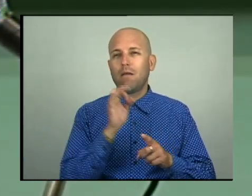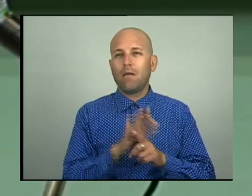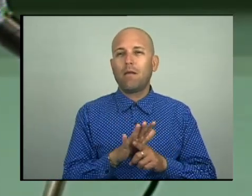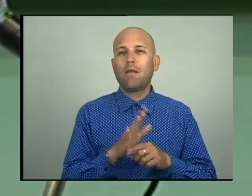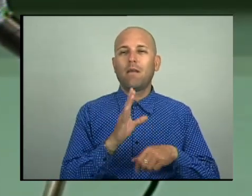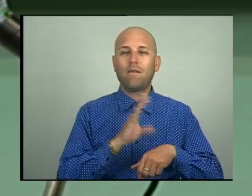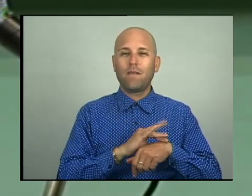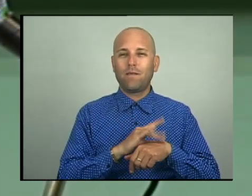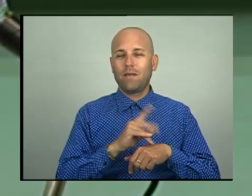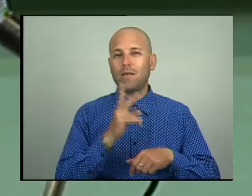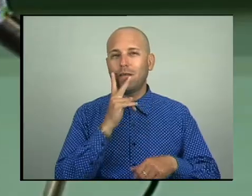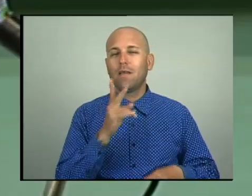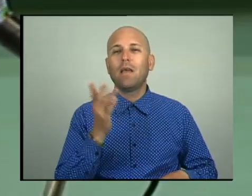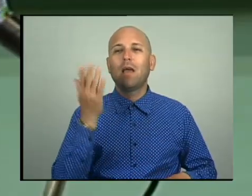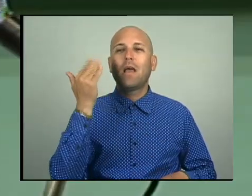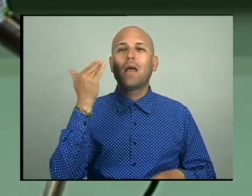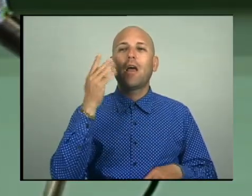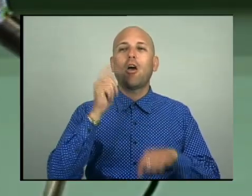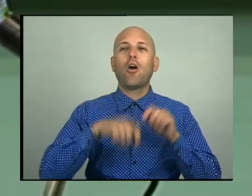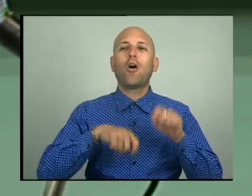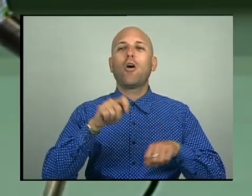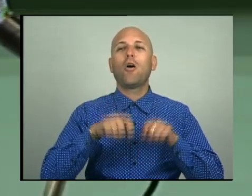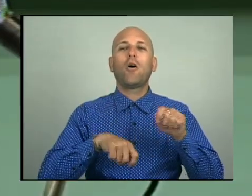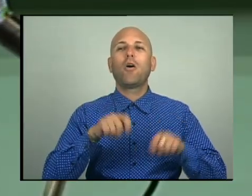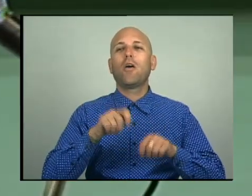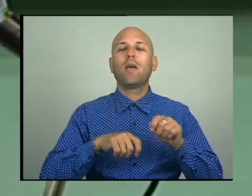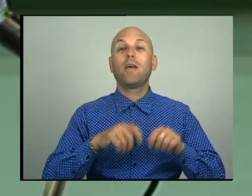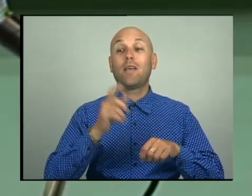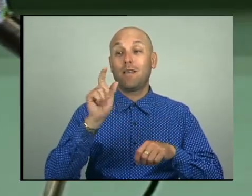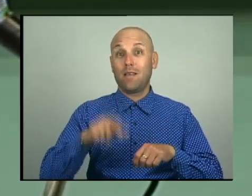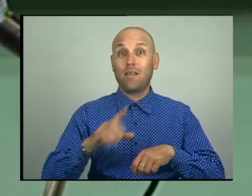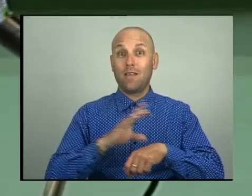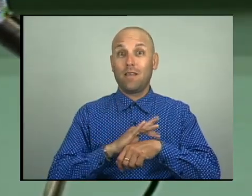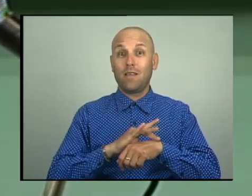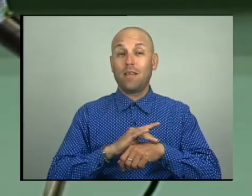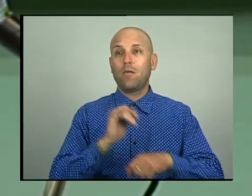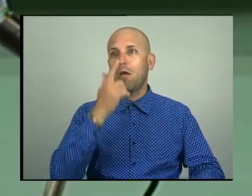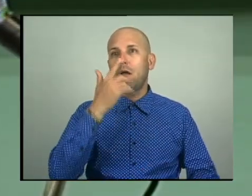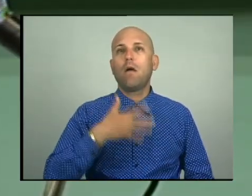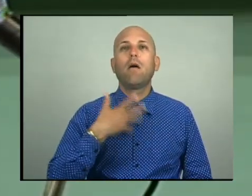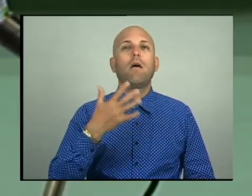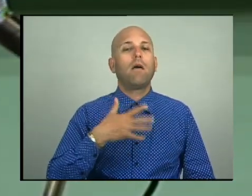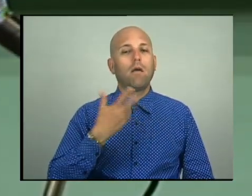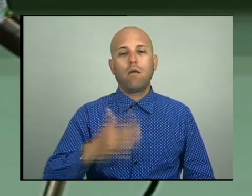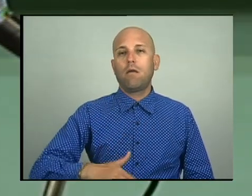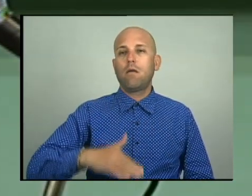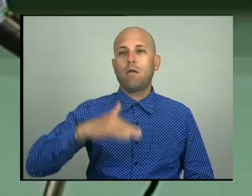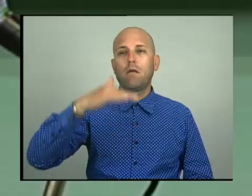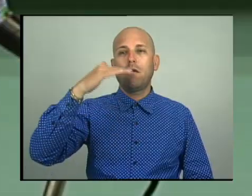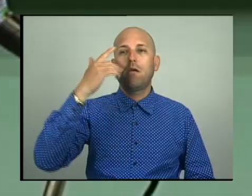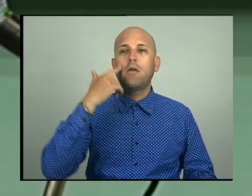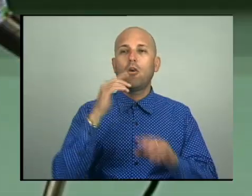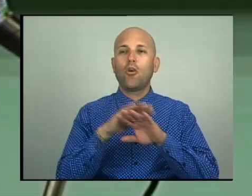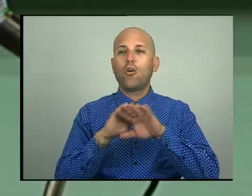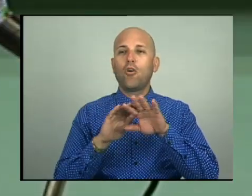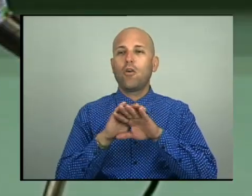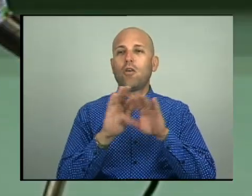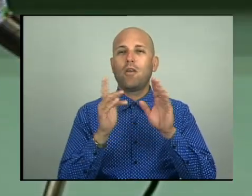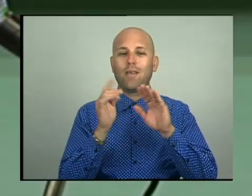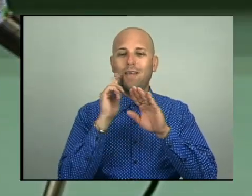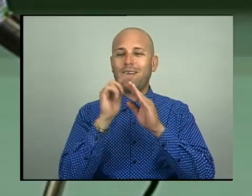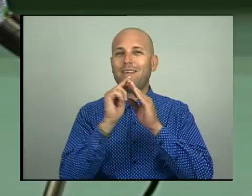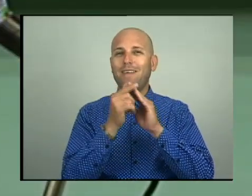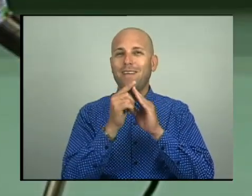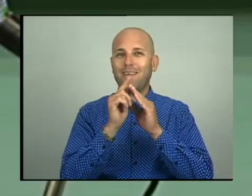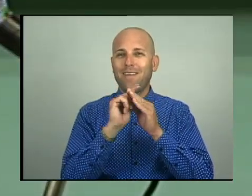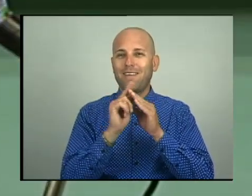cardiopediátrica, los falos se operaban antiguamente. Los pacientes con hipoxia crónica los deditos, la punta de los dedos.